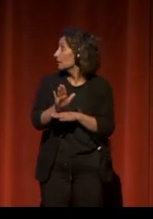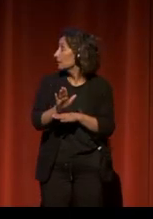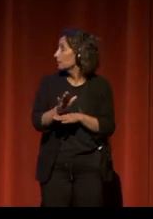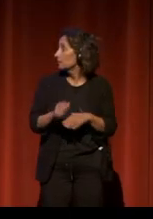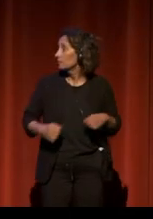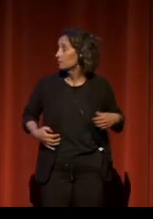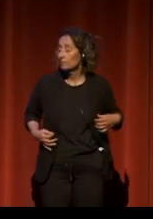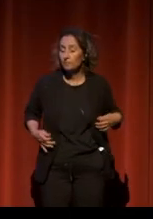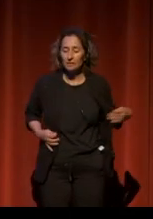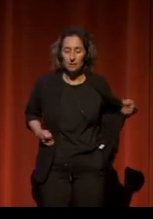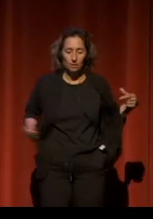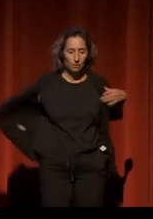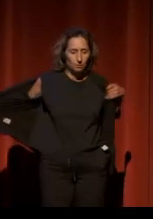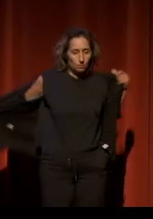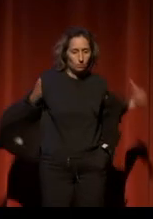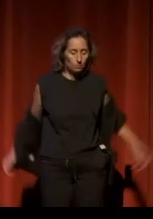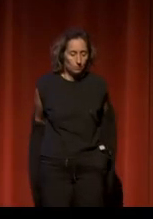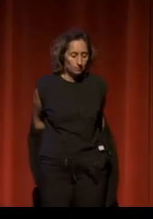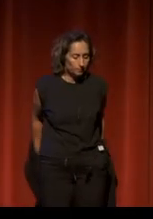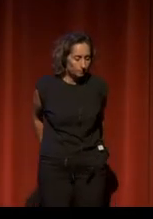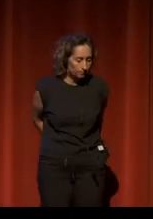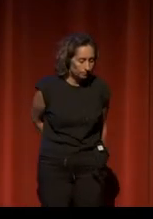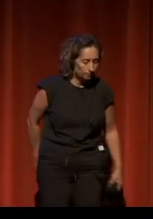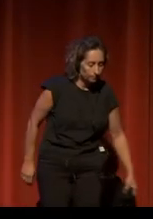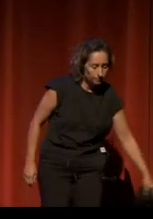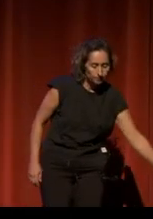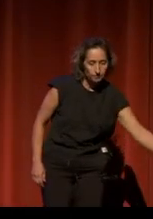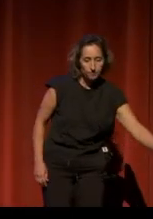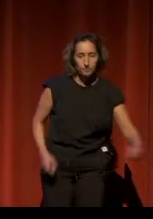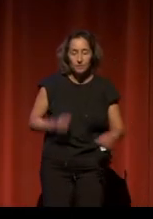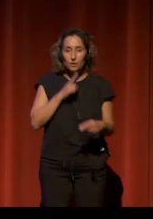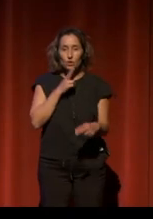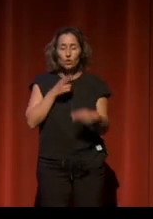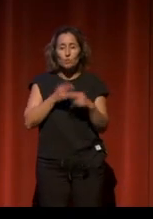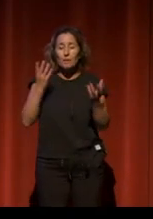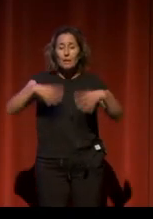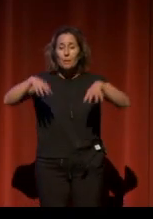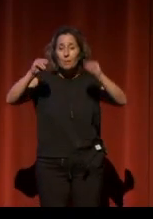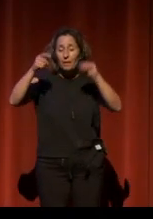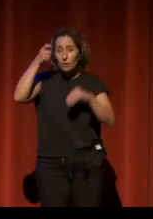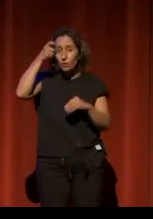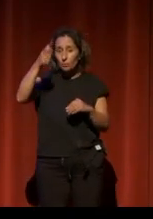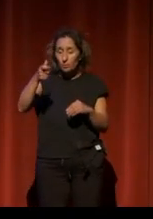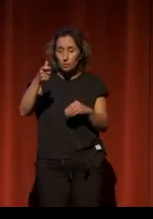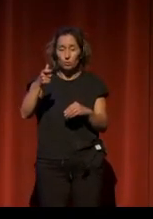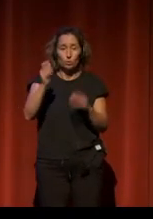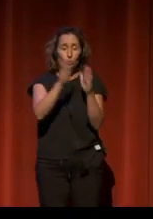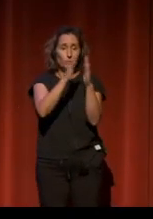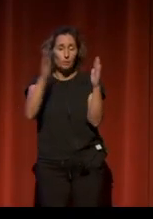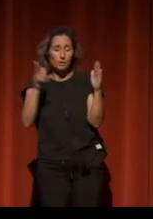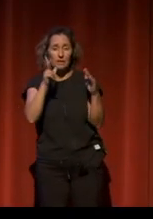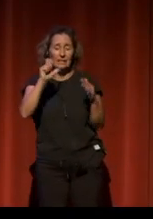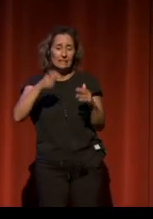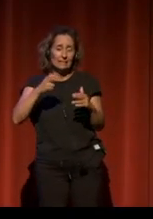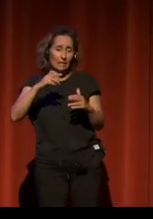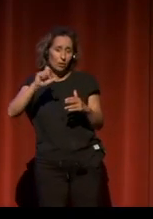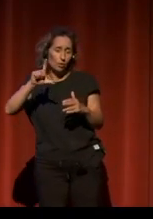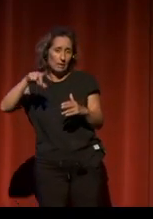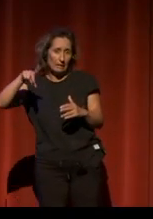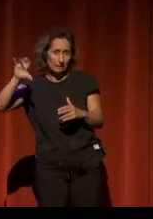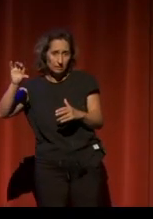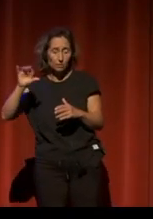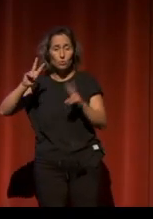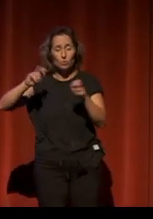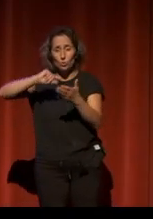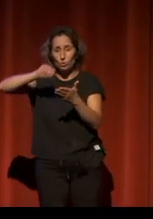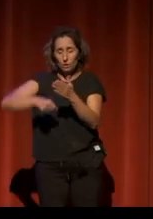presentación hemos querido Llamar Palacios del puo biblotecas exan es al servicio de un nuevo contrato social no y